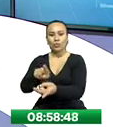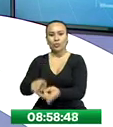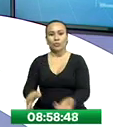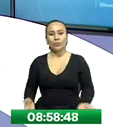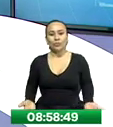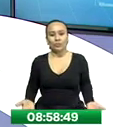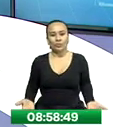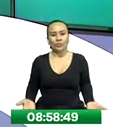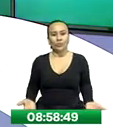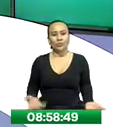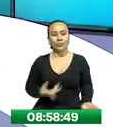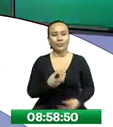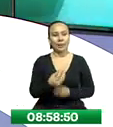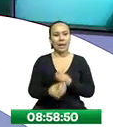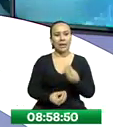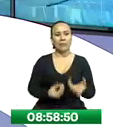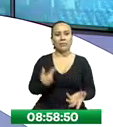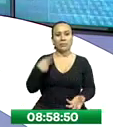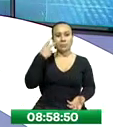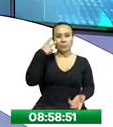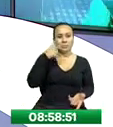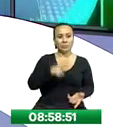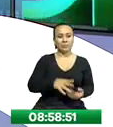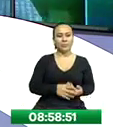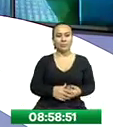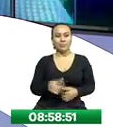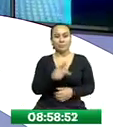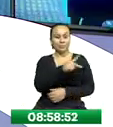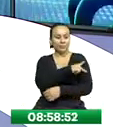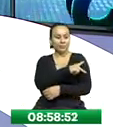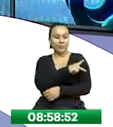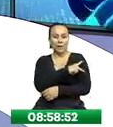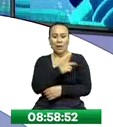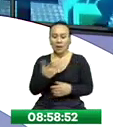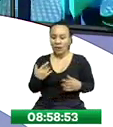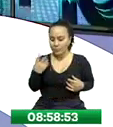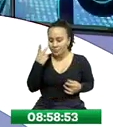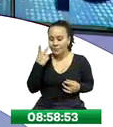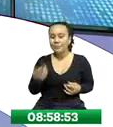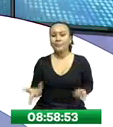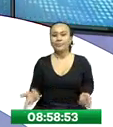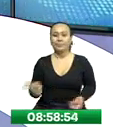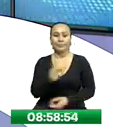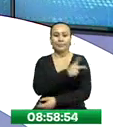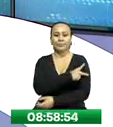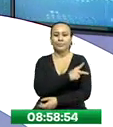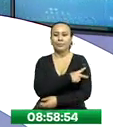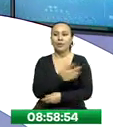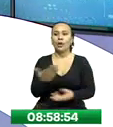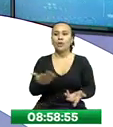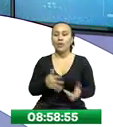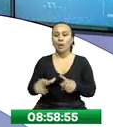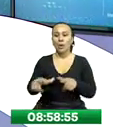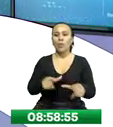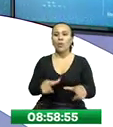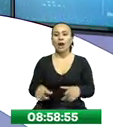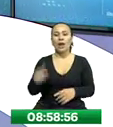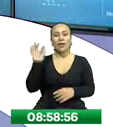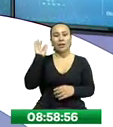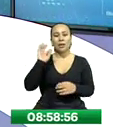Aparentemente serían docentes, bueno, les queda grande lo de docentes, si es que son ellos, serían docentes de un establecimiento